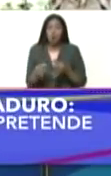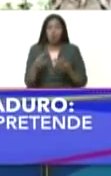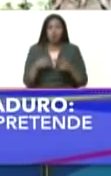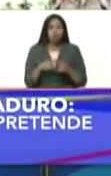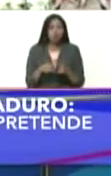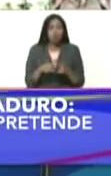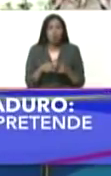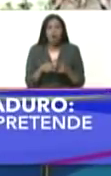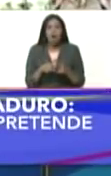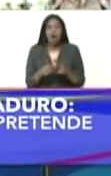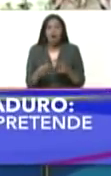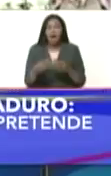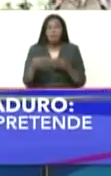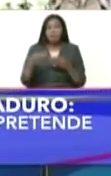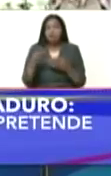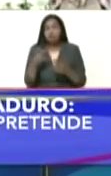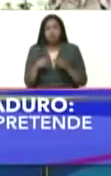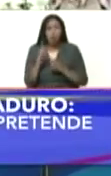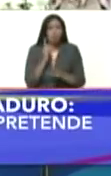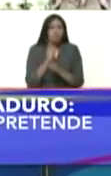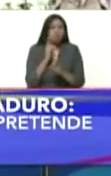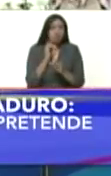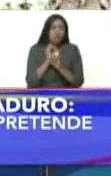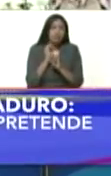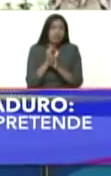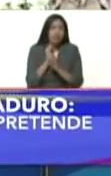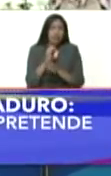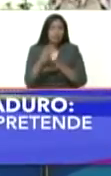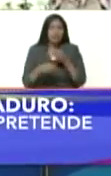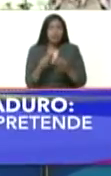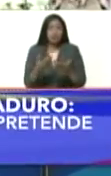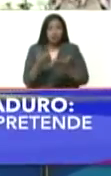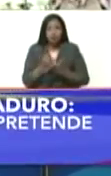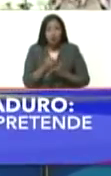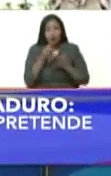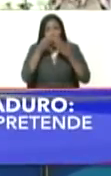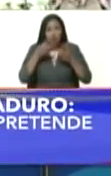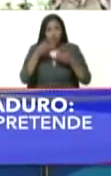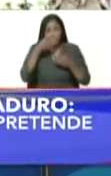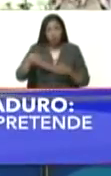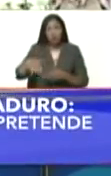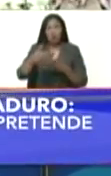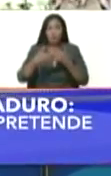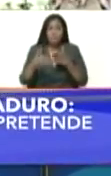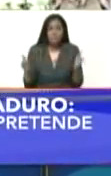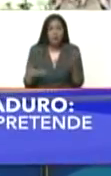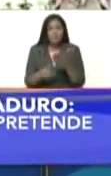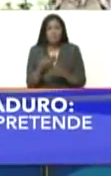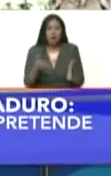criptomonedas. Nuevas medidas para favorecer al pueblo y abrir nuevos caminos.